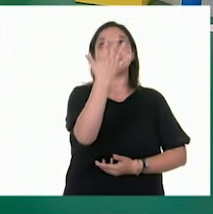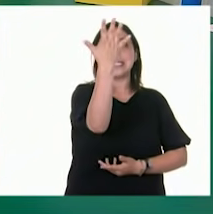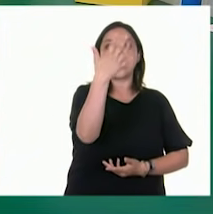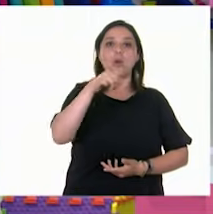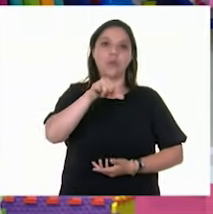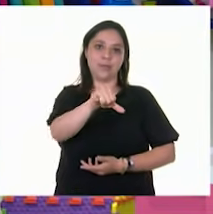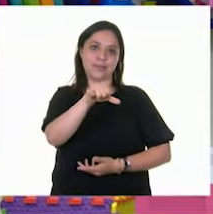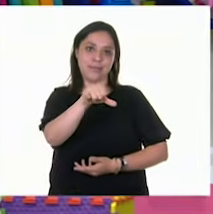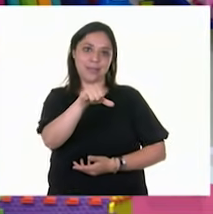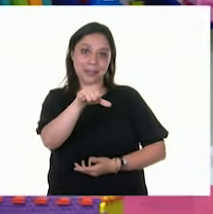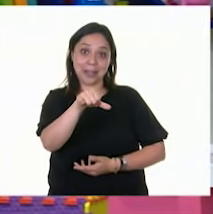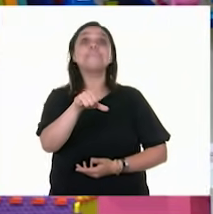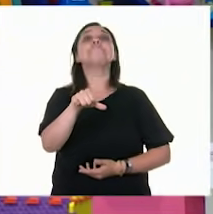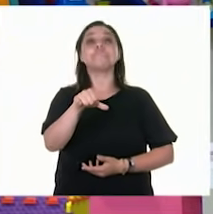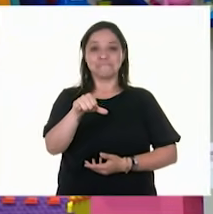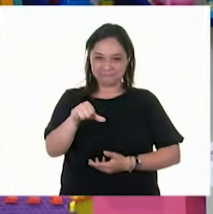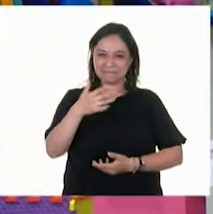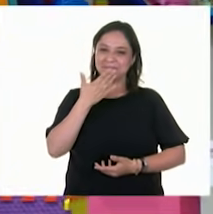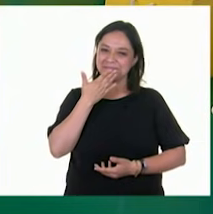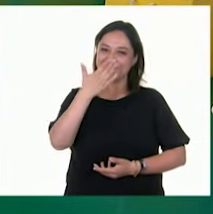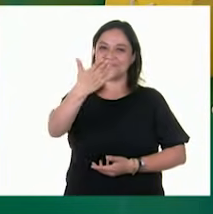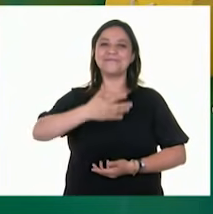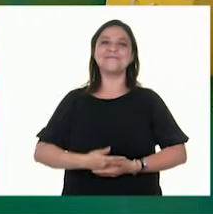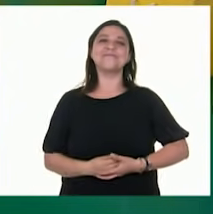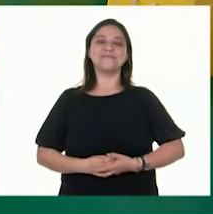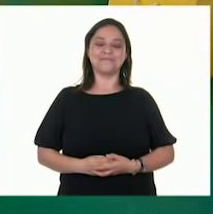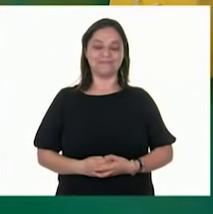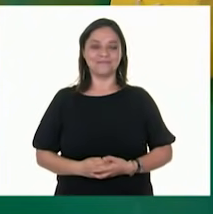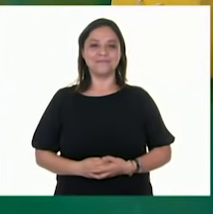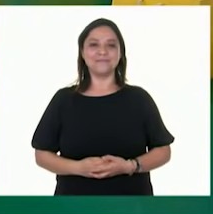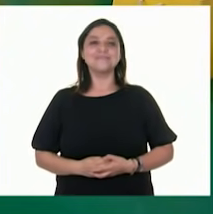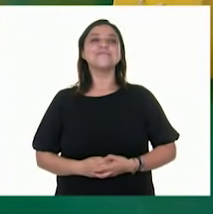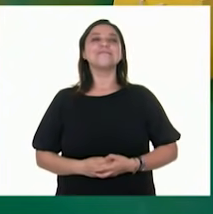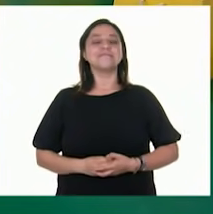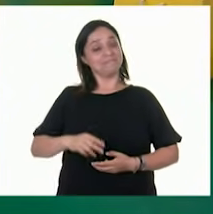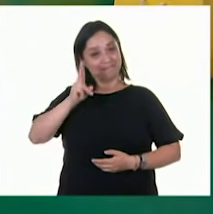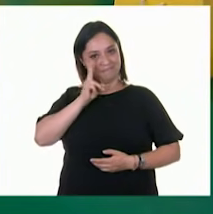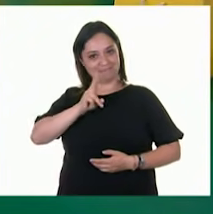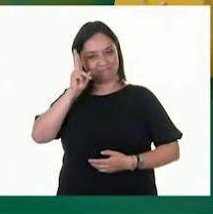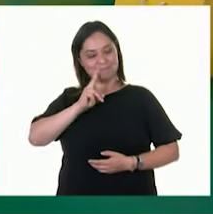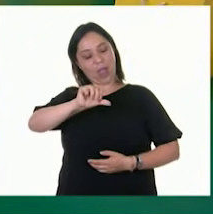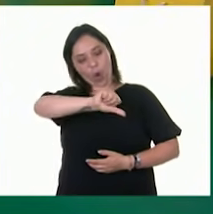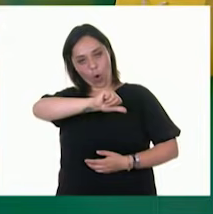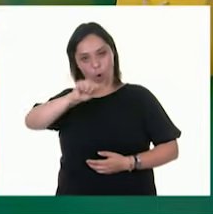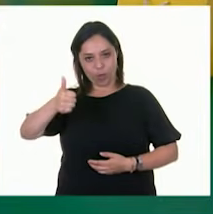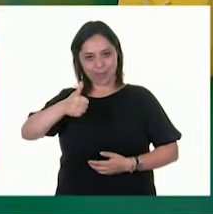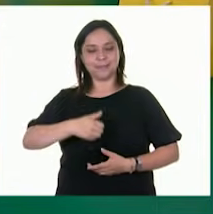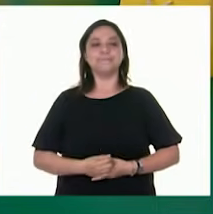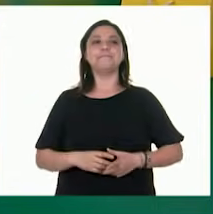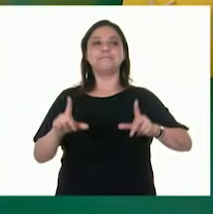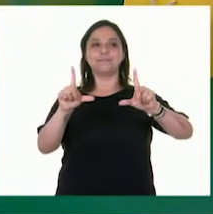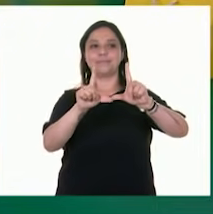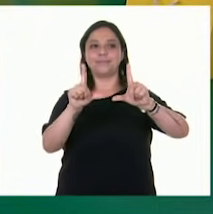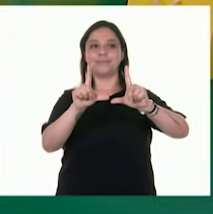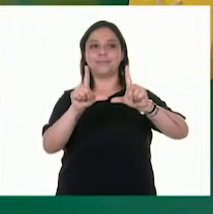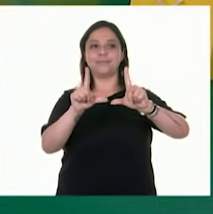5 de 16, ¿sabes? Ay, ay, ay. Muy bien. Muy bien. Vamos a ver. Vamos a ver. Mi siguiente tarjeta dice... A ver. ¿A cuánto